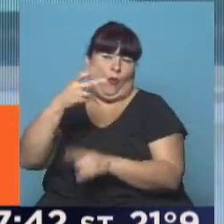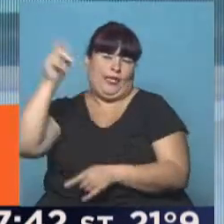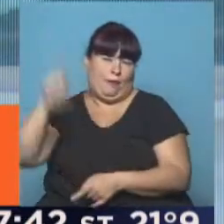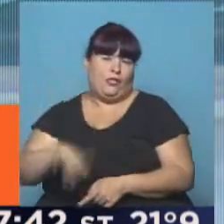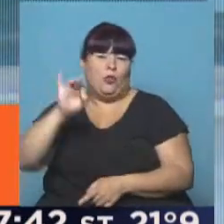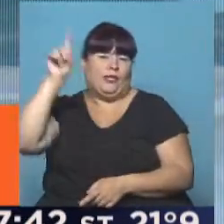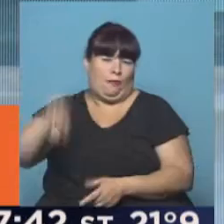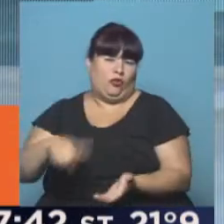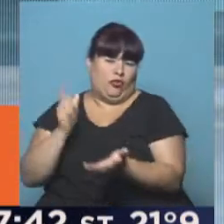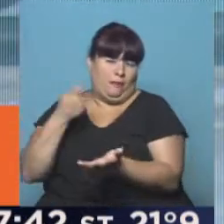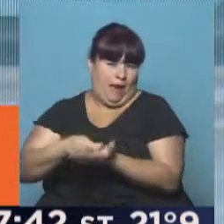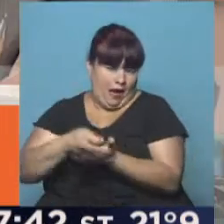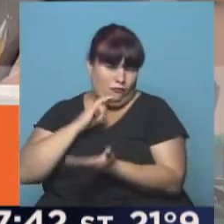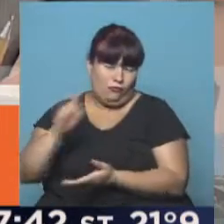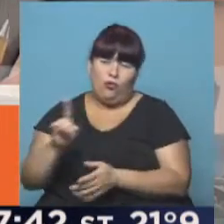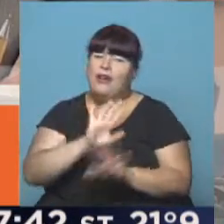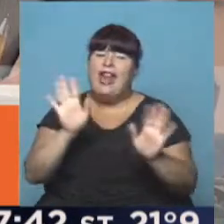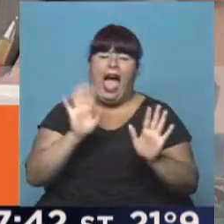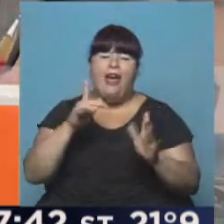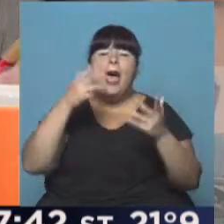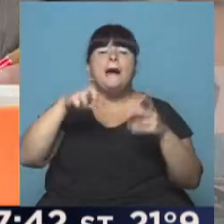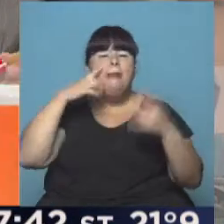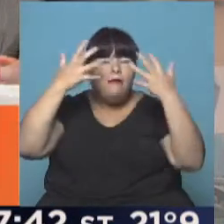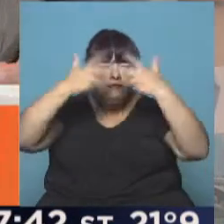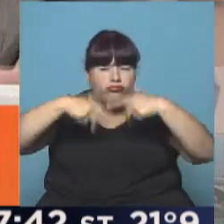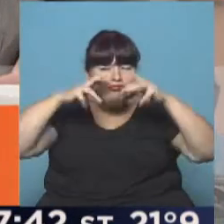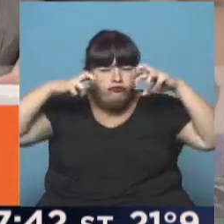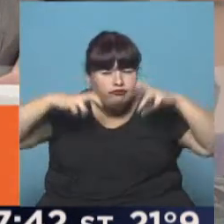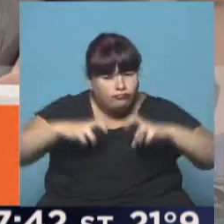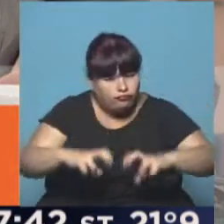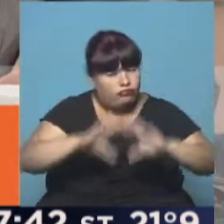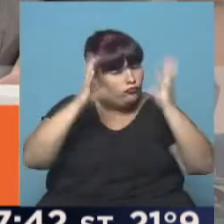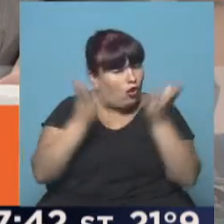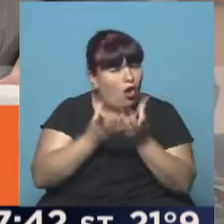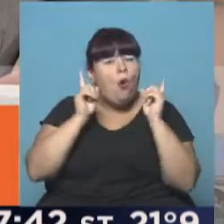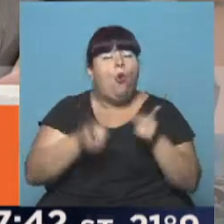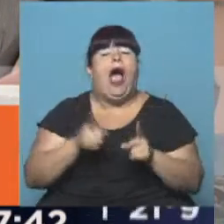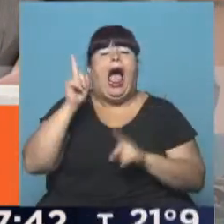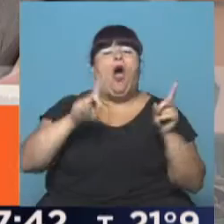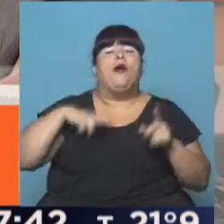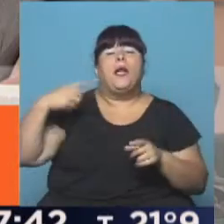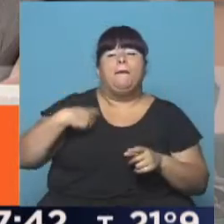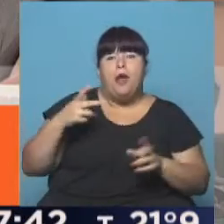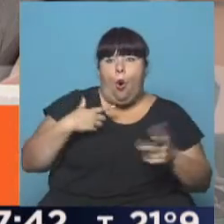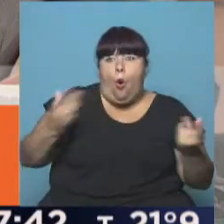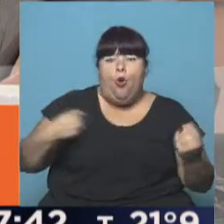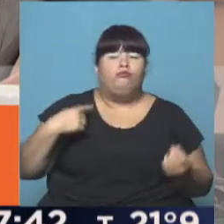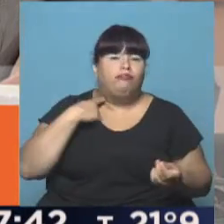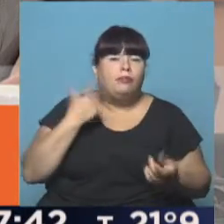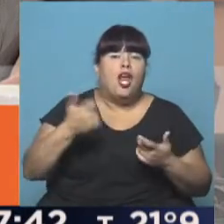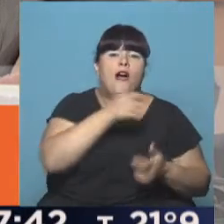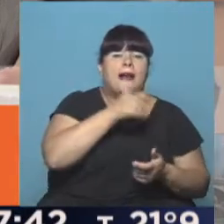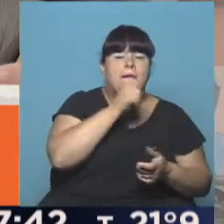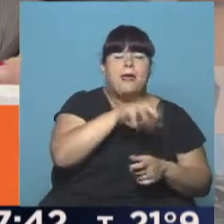20% o el 50% del costo. O sea, no tienen que hacer nada. Es el PAMI el que va a revisar toda esta estructura, aún el que tenga prepaga. Y dijo, yo tengo prepaga, pero estoy